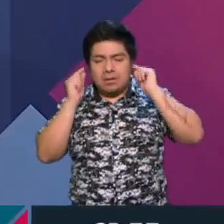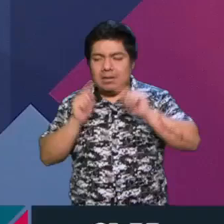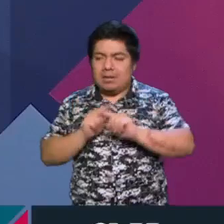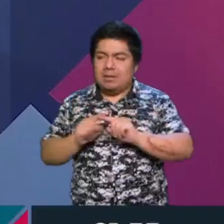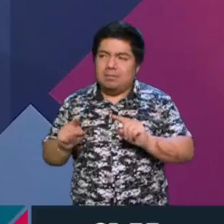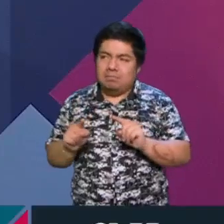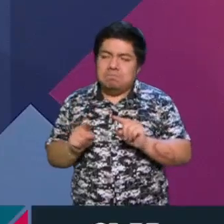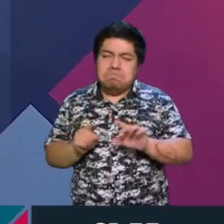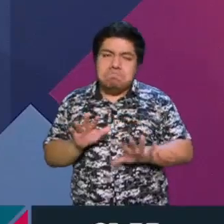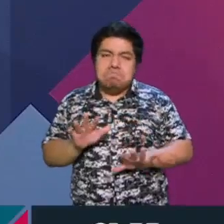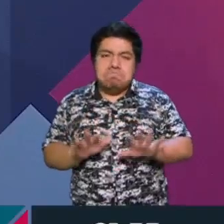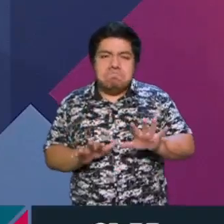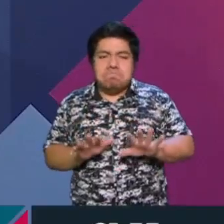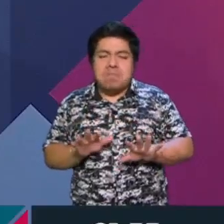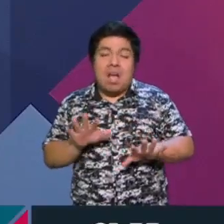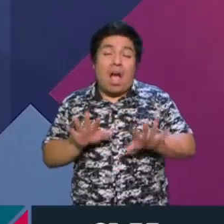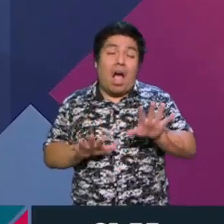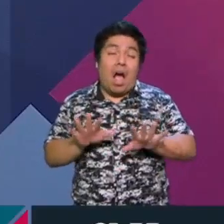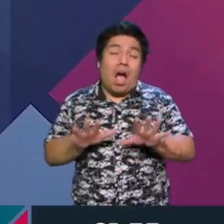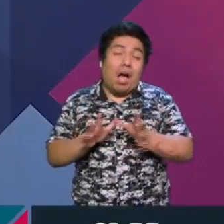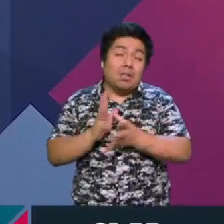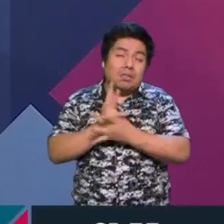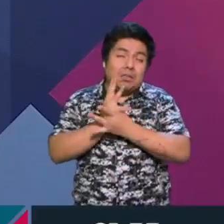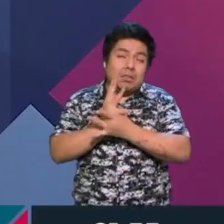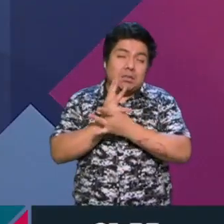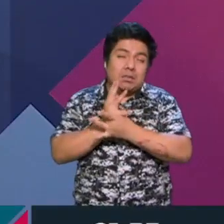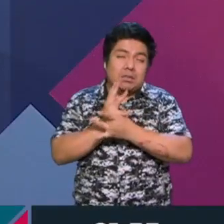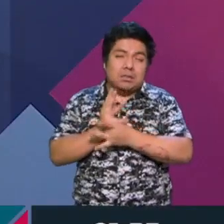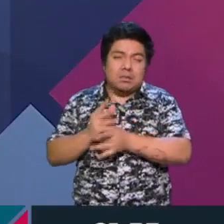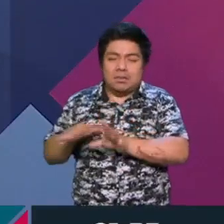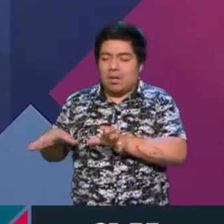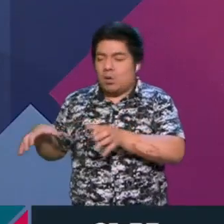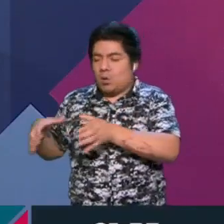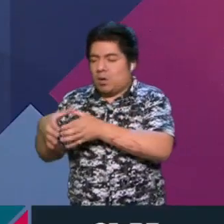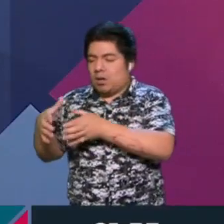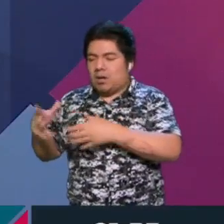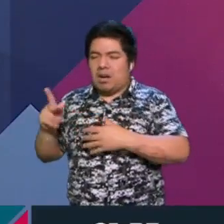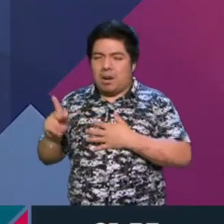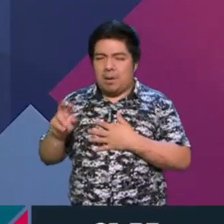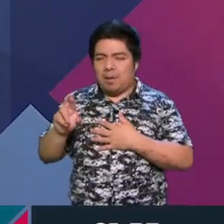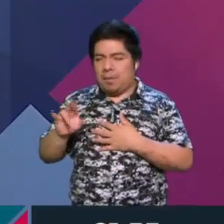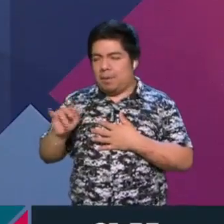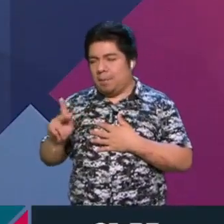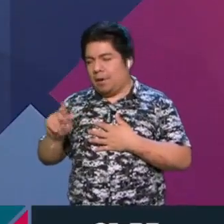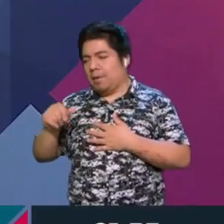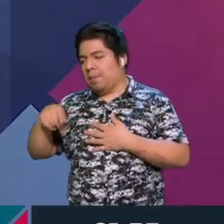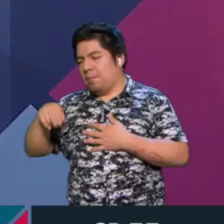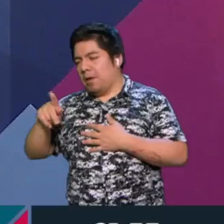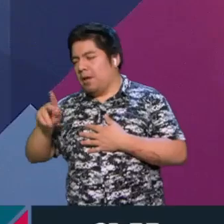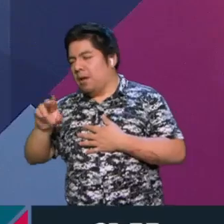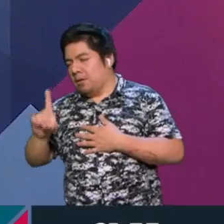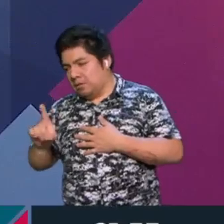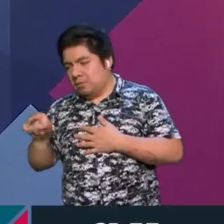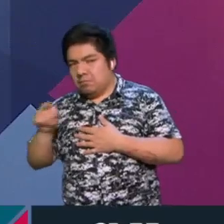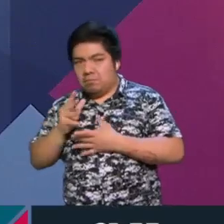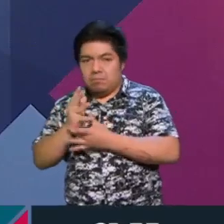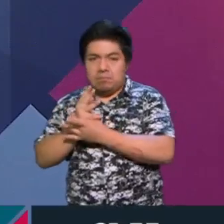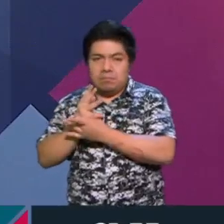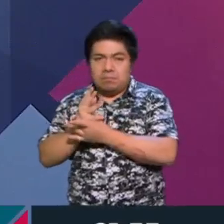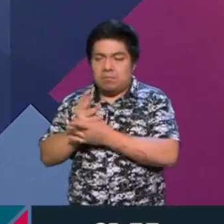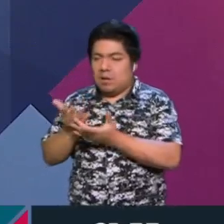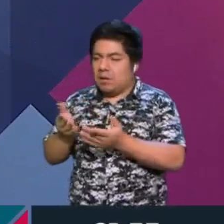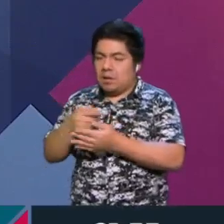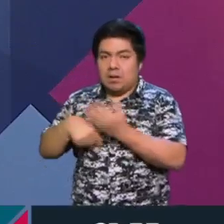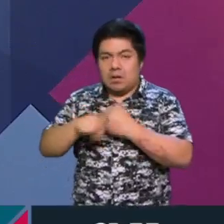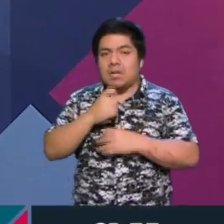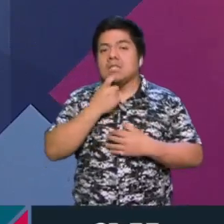que muchas veces se dijo por parte de la oposición, esta pues ya clausura de